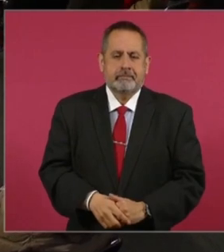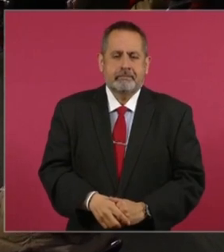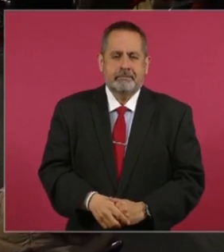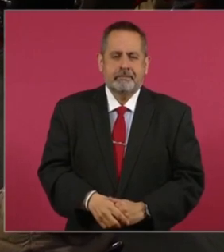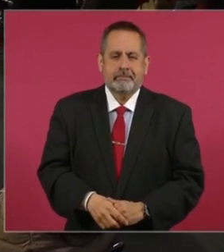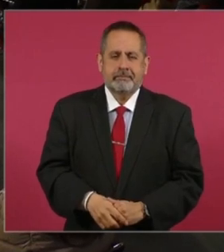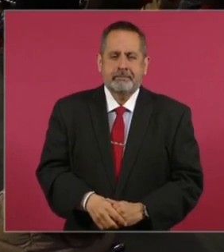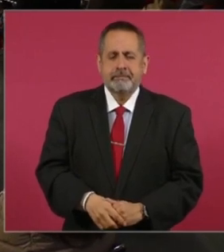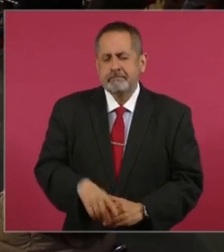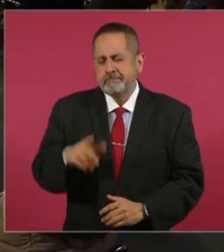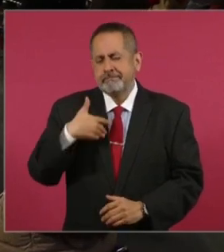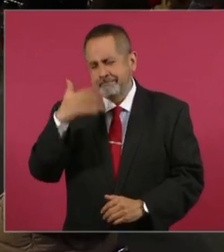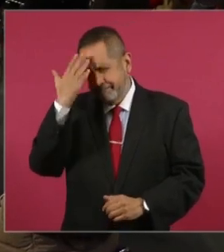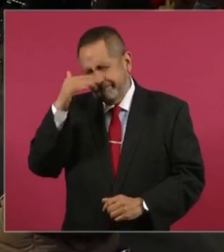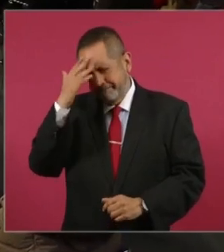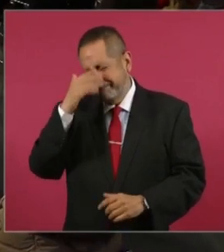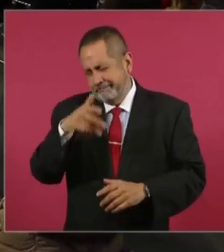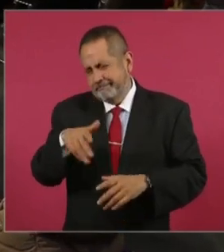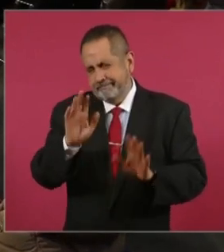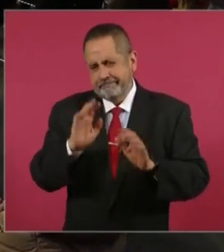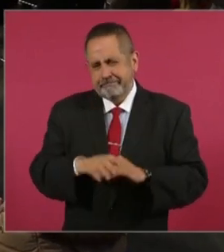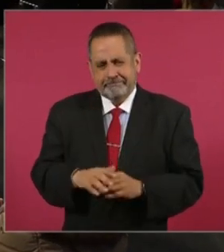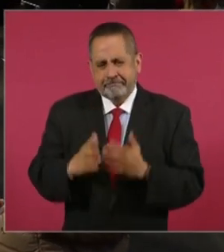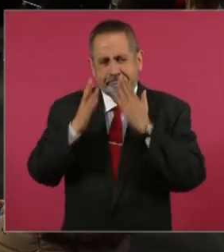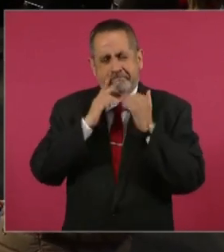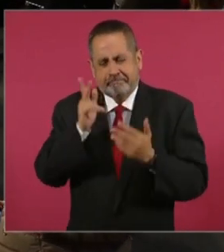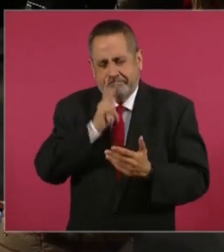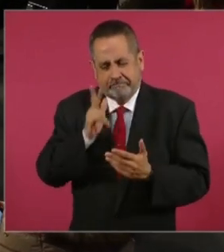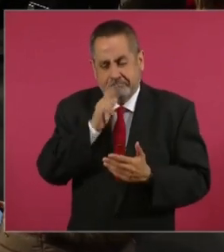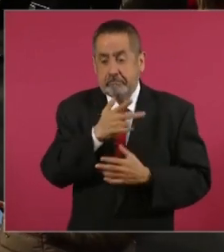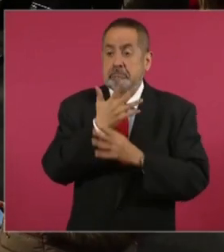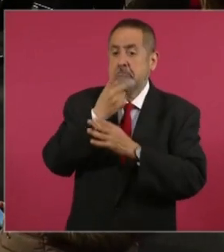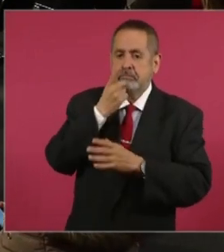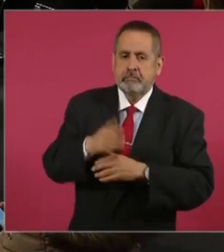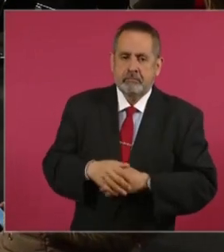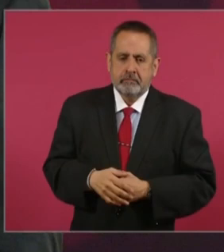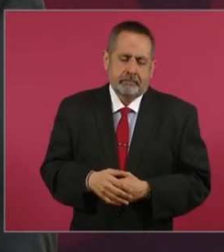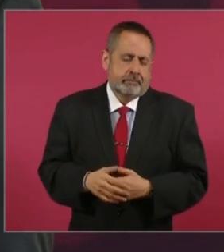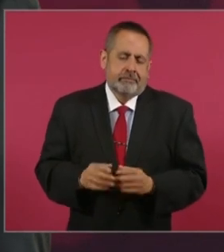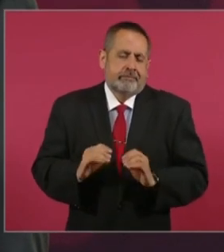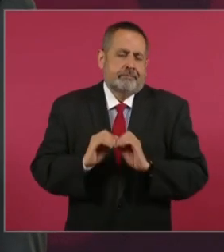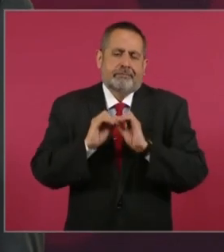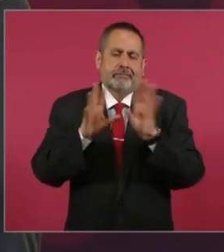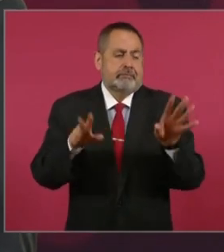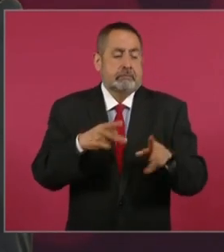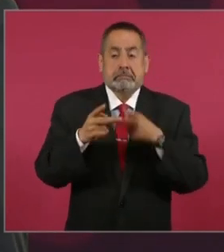Sí, no, ya sé, pero a lo que voy… No hay evidencia, pero es lo que dice. Sí, claro que lo dice.